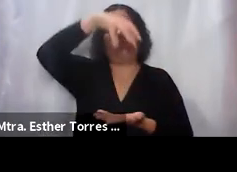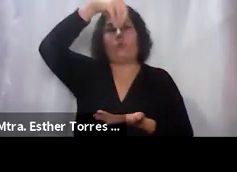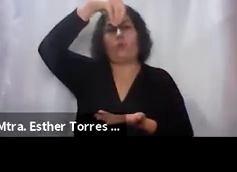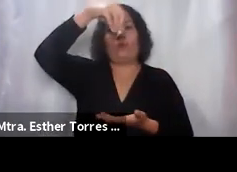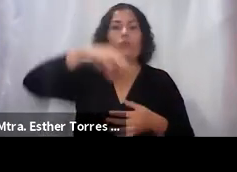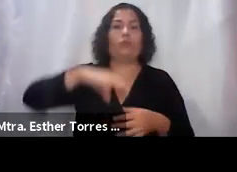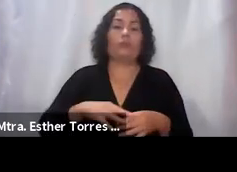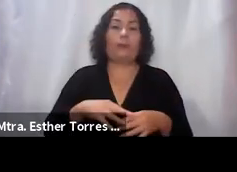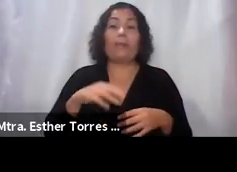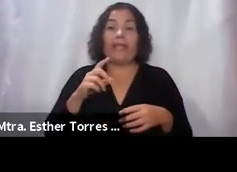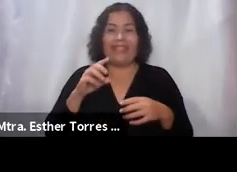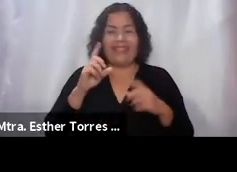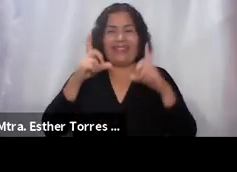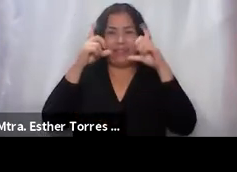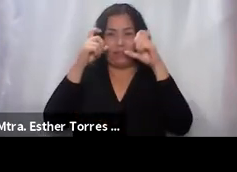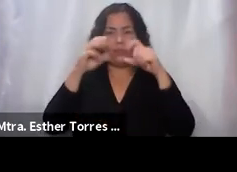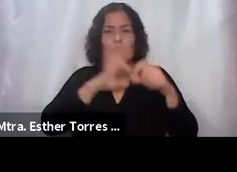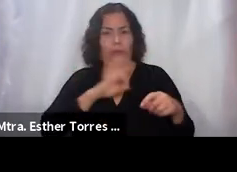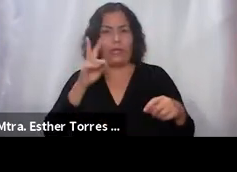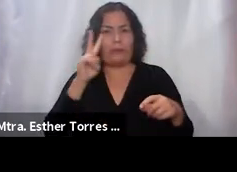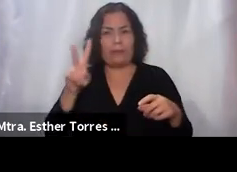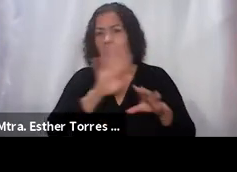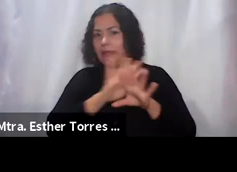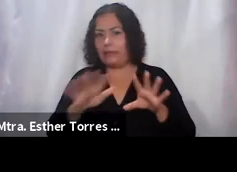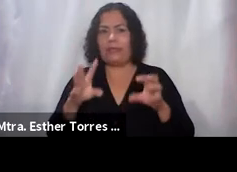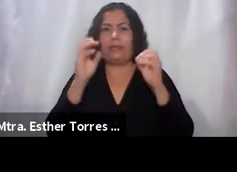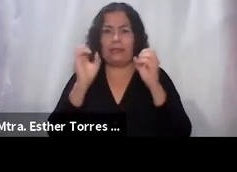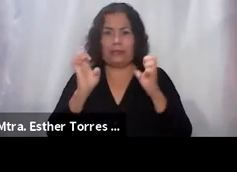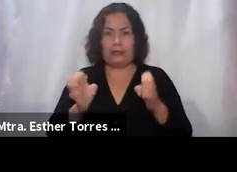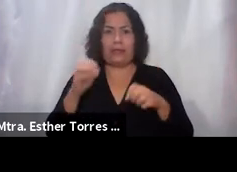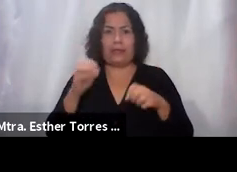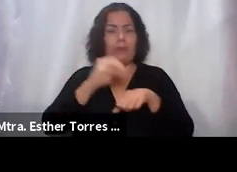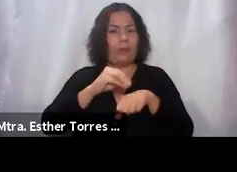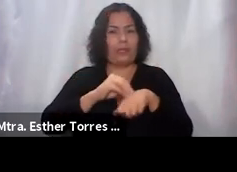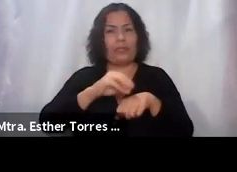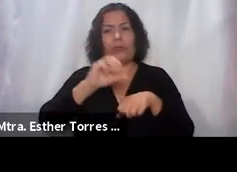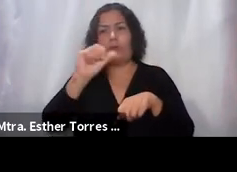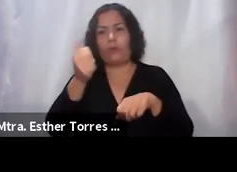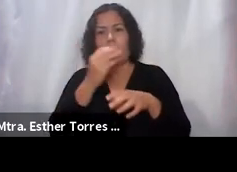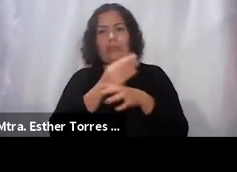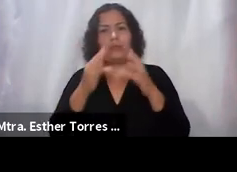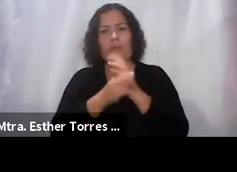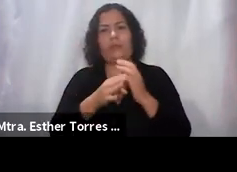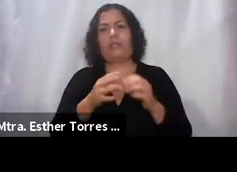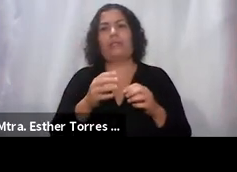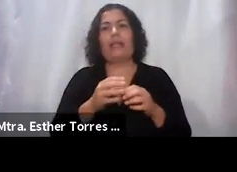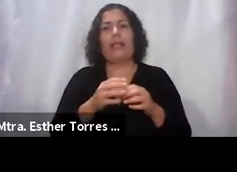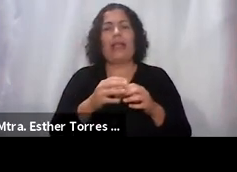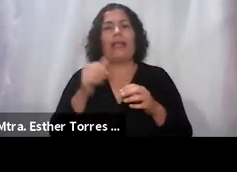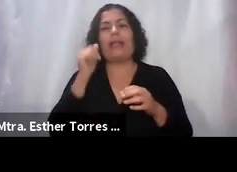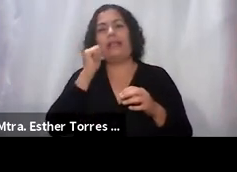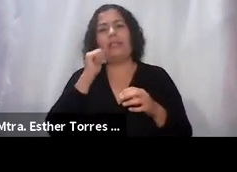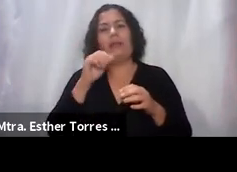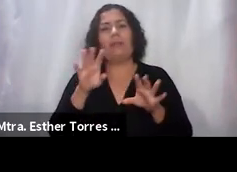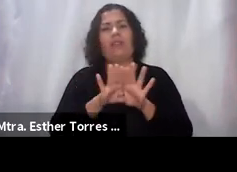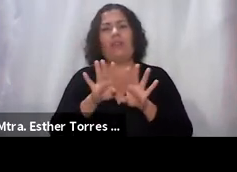esta imagen podemos ver que ya están poniendo otros elementos fijos. Entonces, aquí vamos a